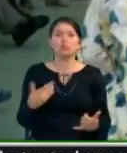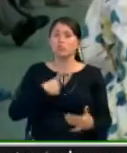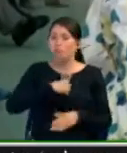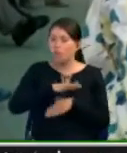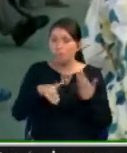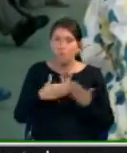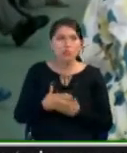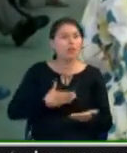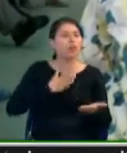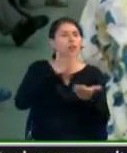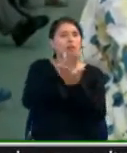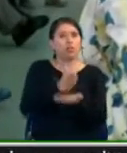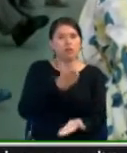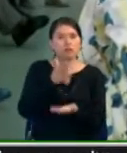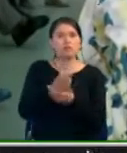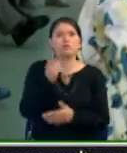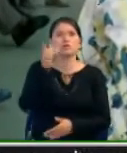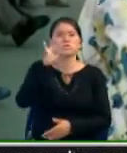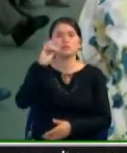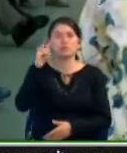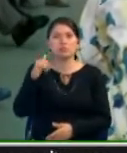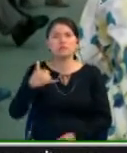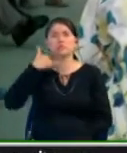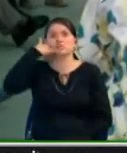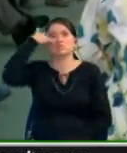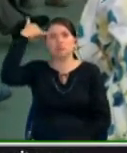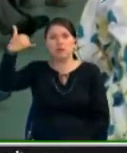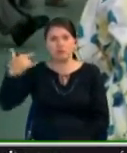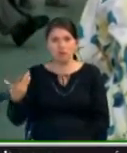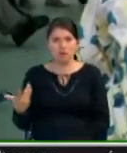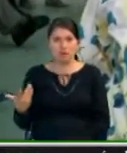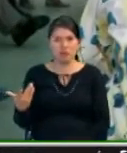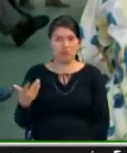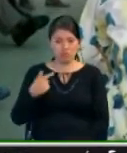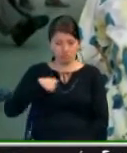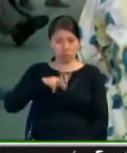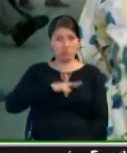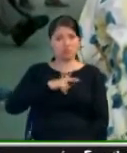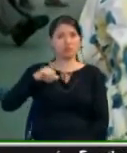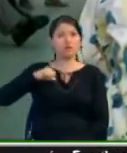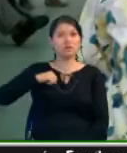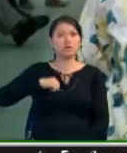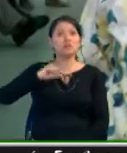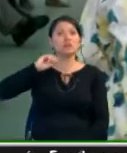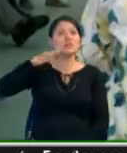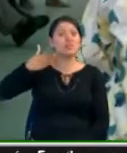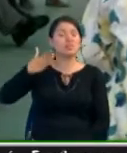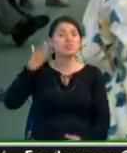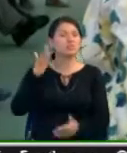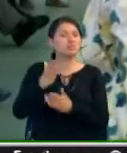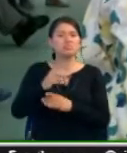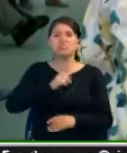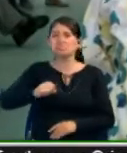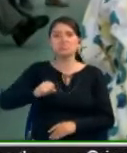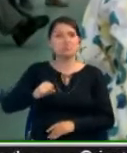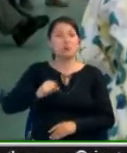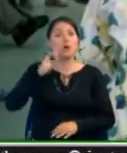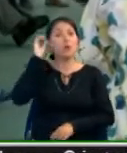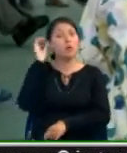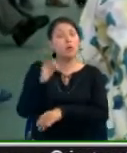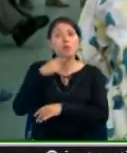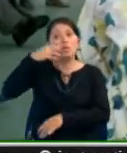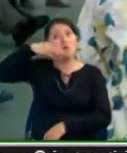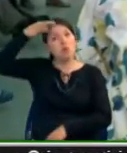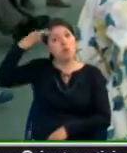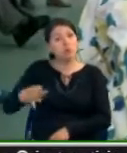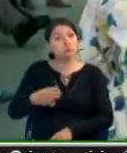todo, hemos estado con Supersalud, hemos llamado. Nosotros, en el caso de nosotros, tenemos el quinto incidente de desacato donde el juez les dice que cumplan